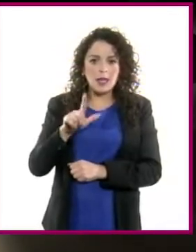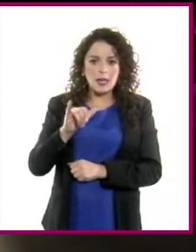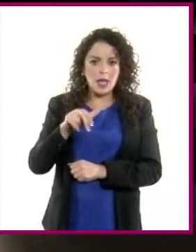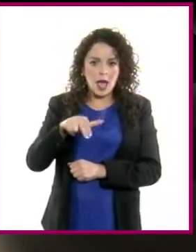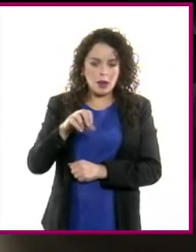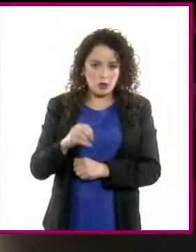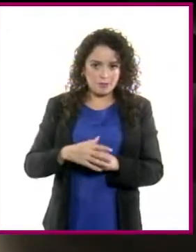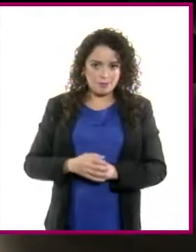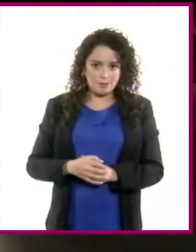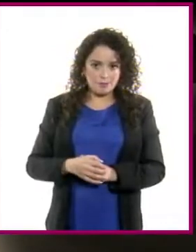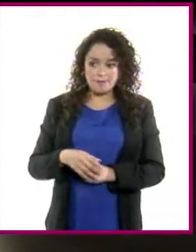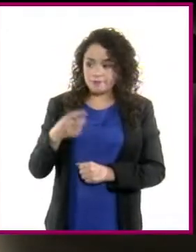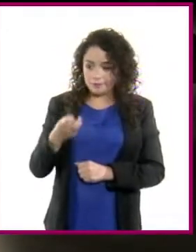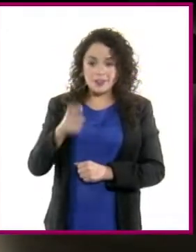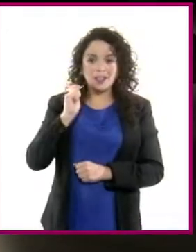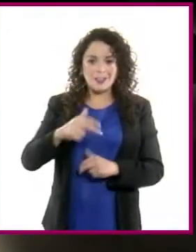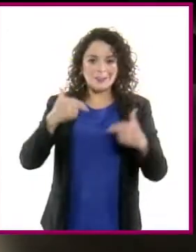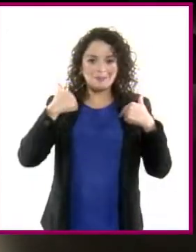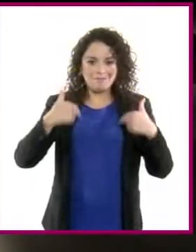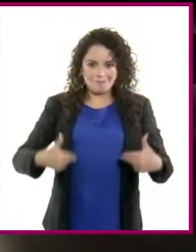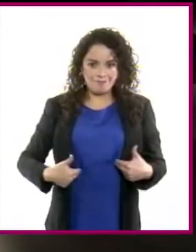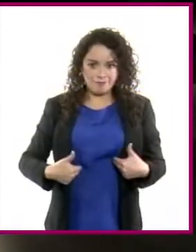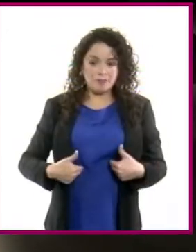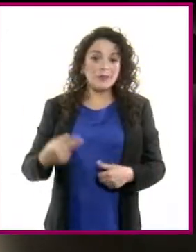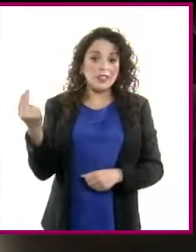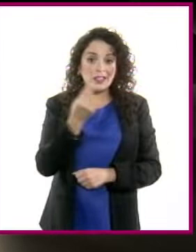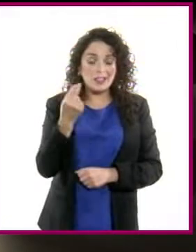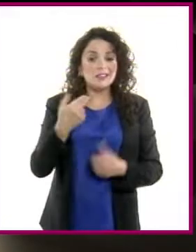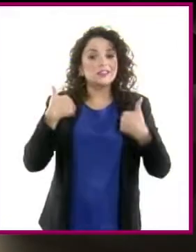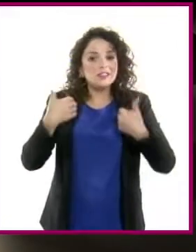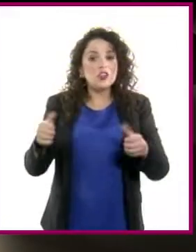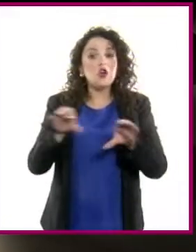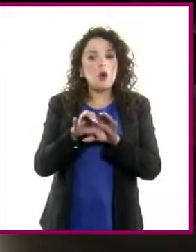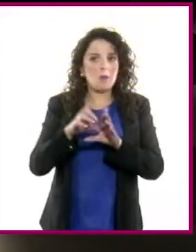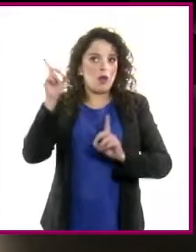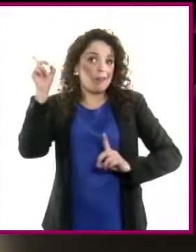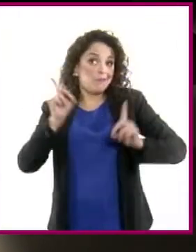Esto es, Humanamente, dudar para comprender.